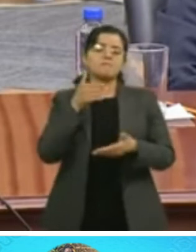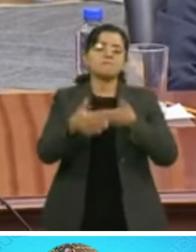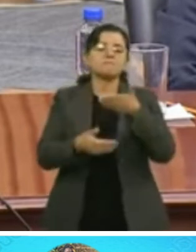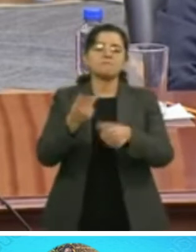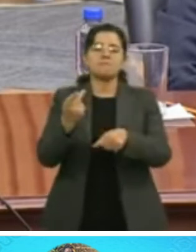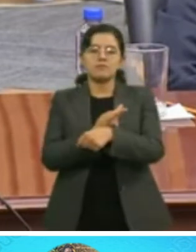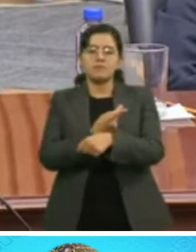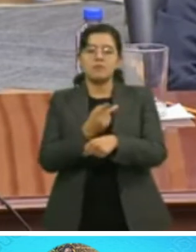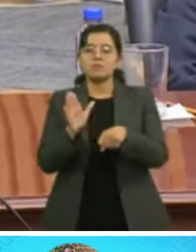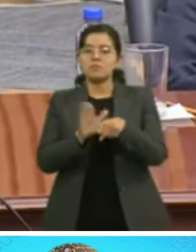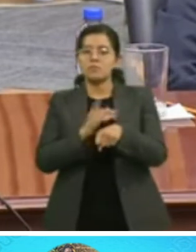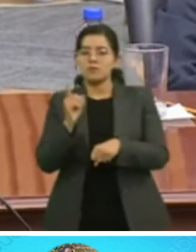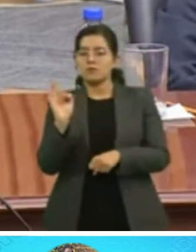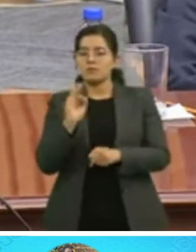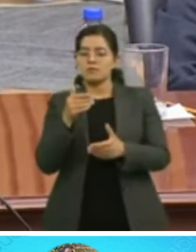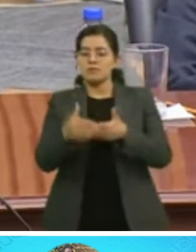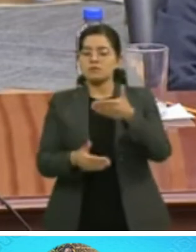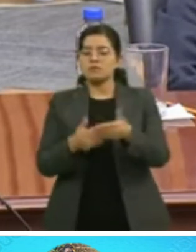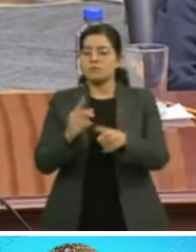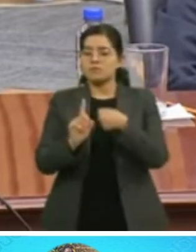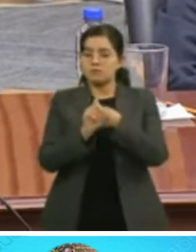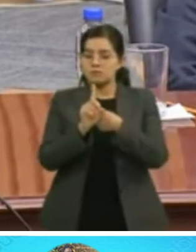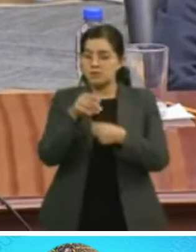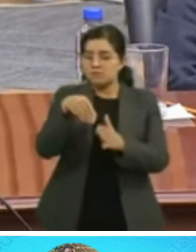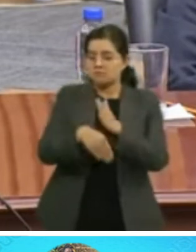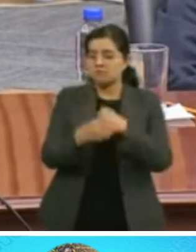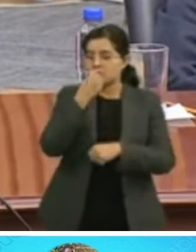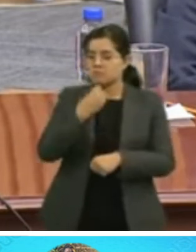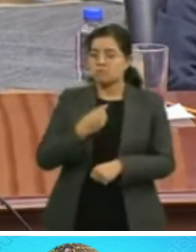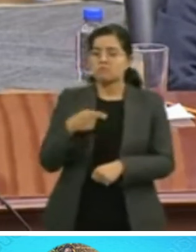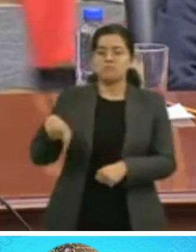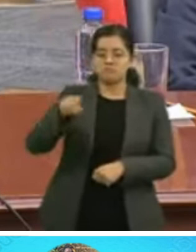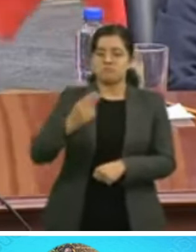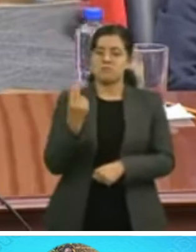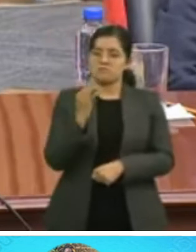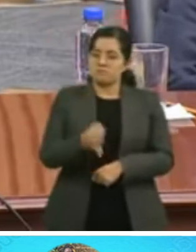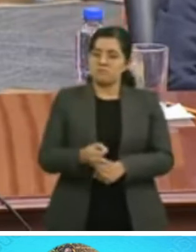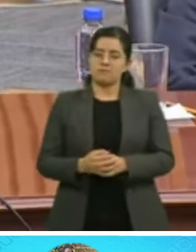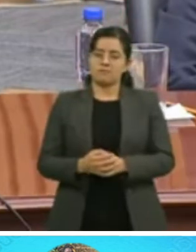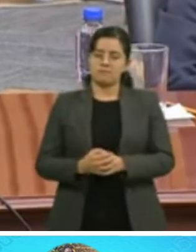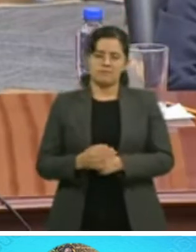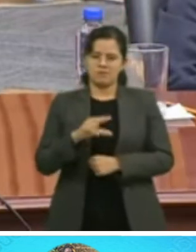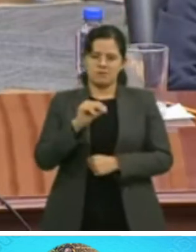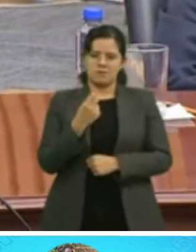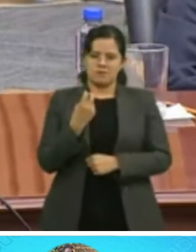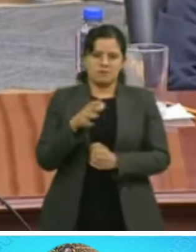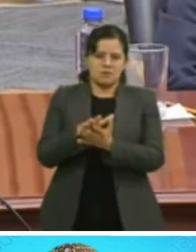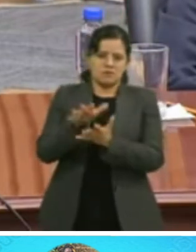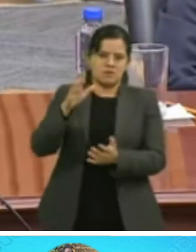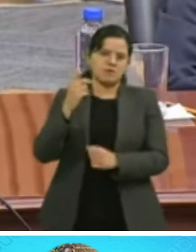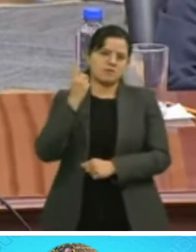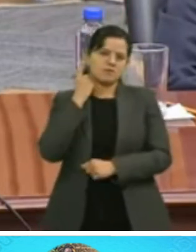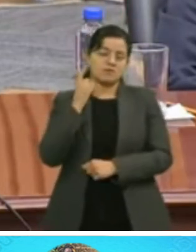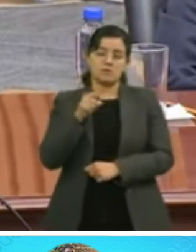según su dicho, tendremos que atendernos a las consecuencias. No. Esta mayoría legislativa, que por cierto usted no quería